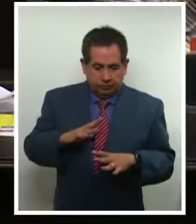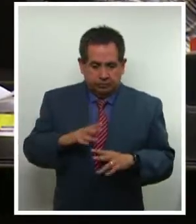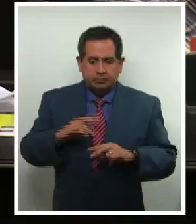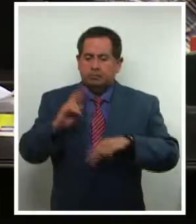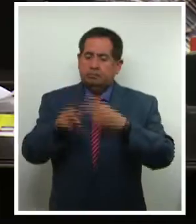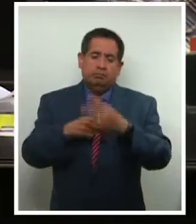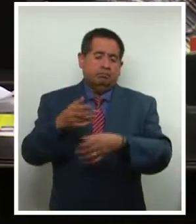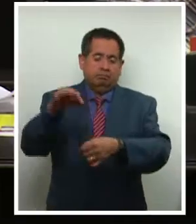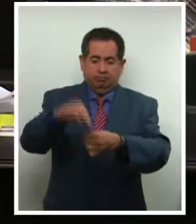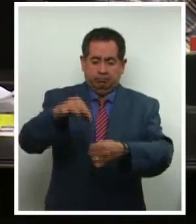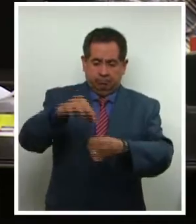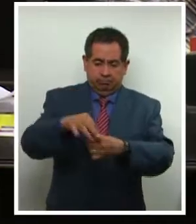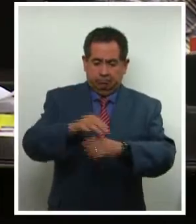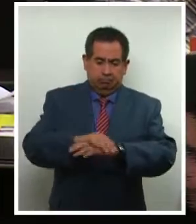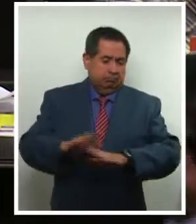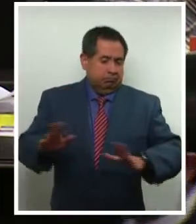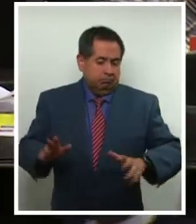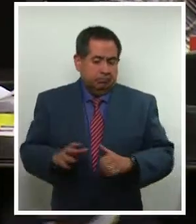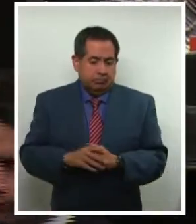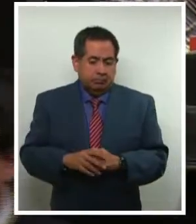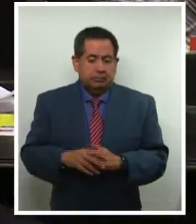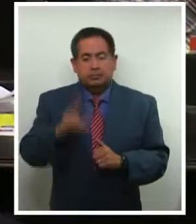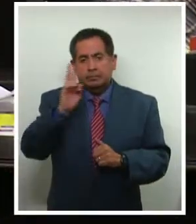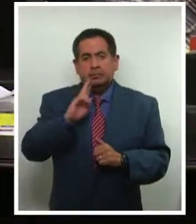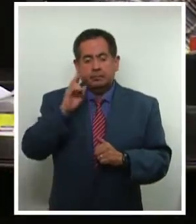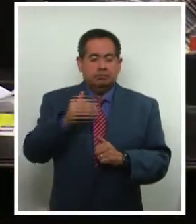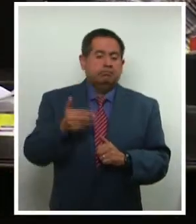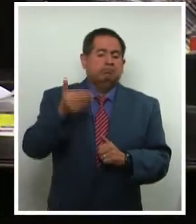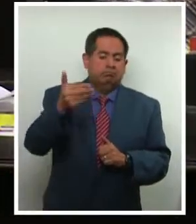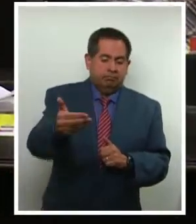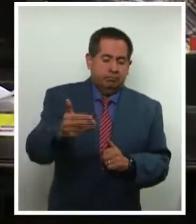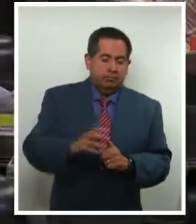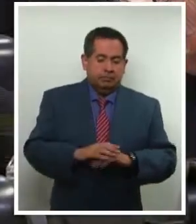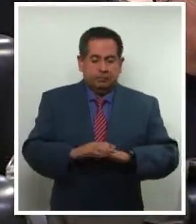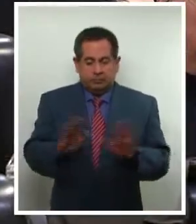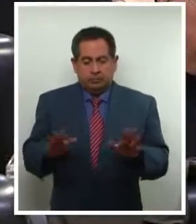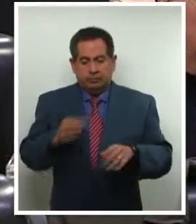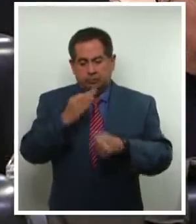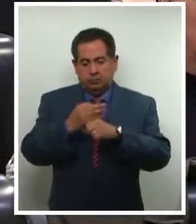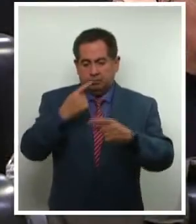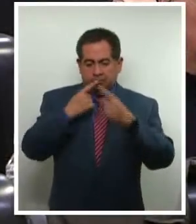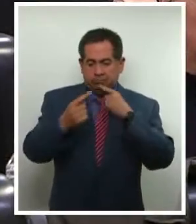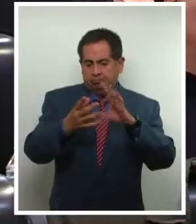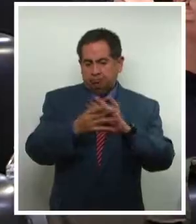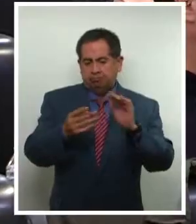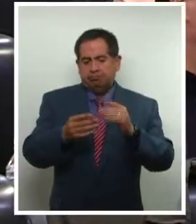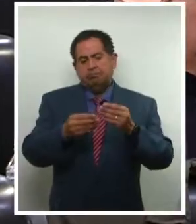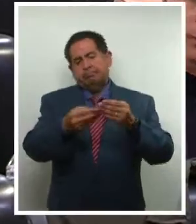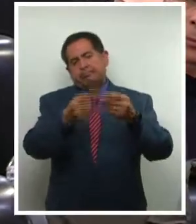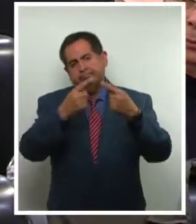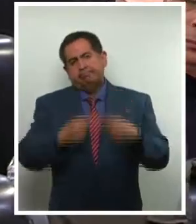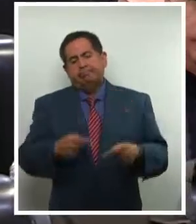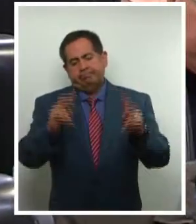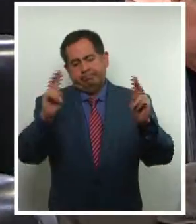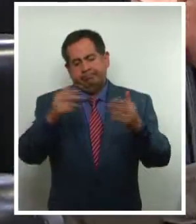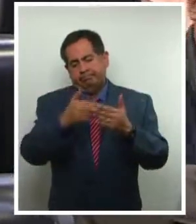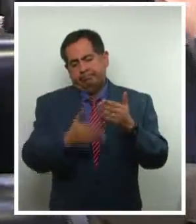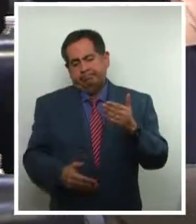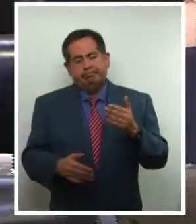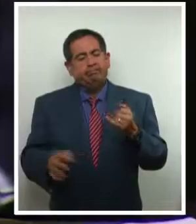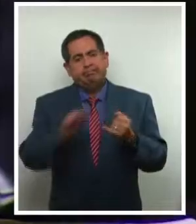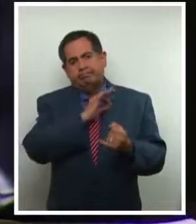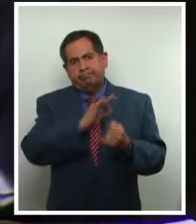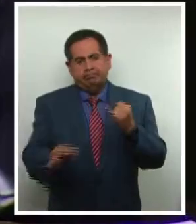lo someteremos a votación y vamos a dar paso al desahogo del siguiente y